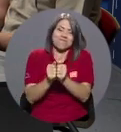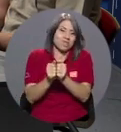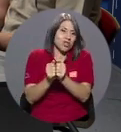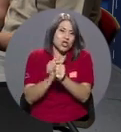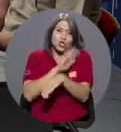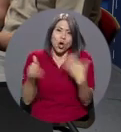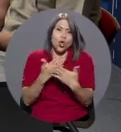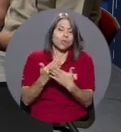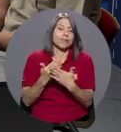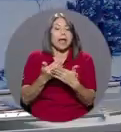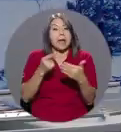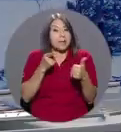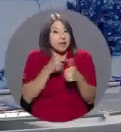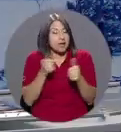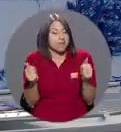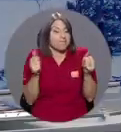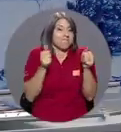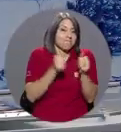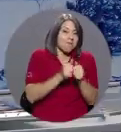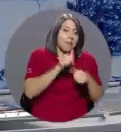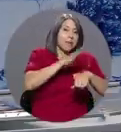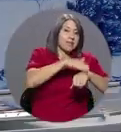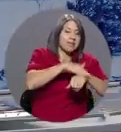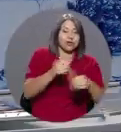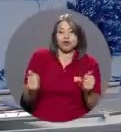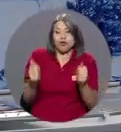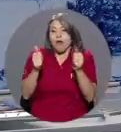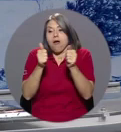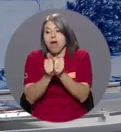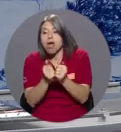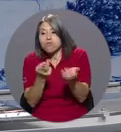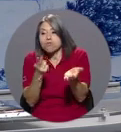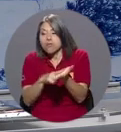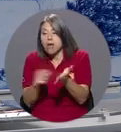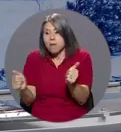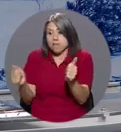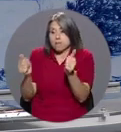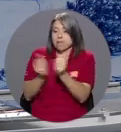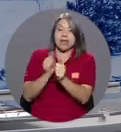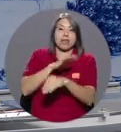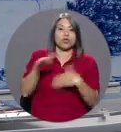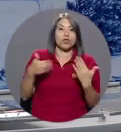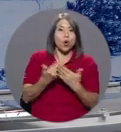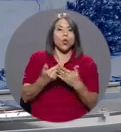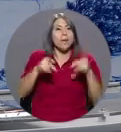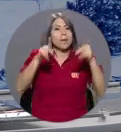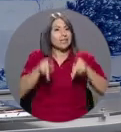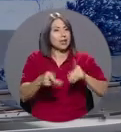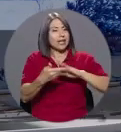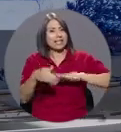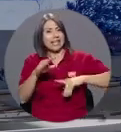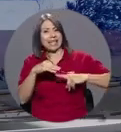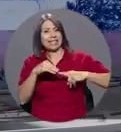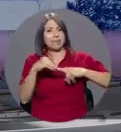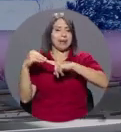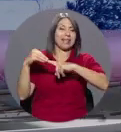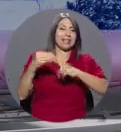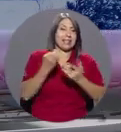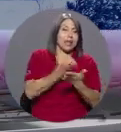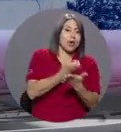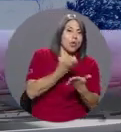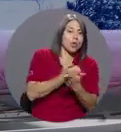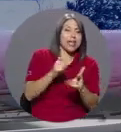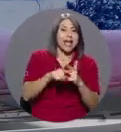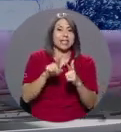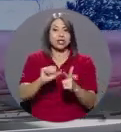gestionar permisos, en gestionar concesiones, en todo. Habían expertos en el área de economía,